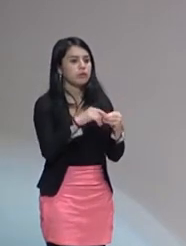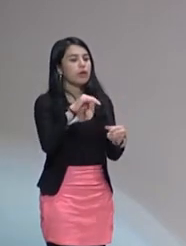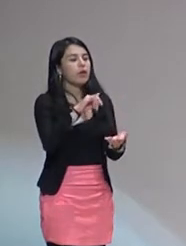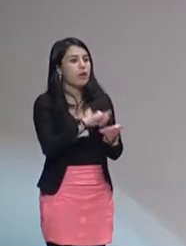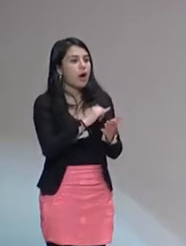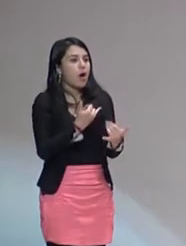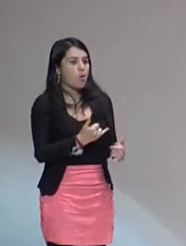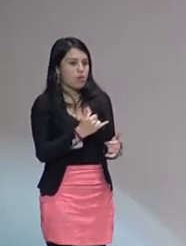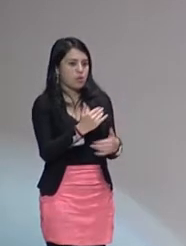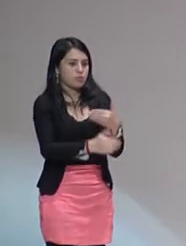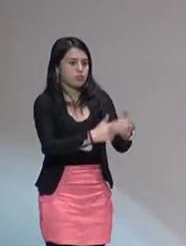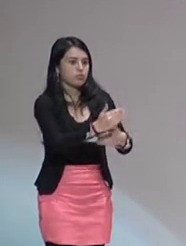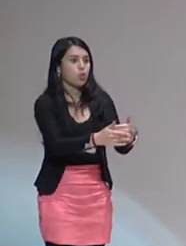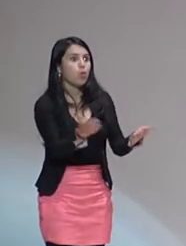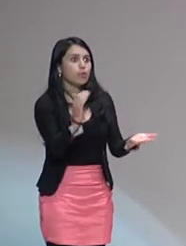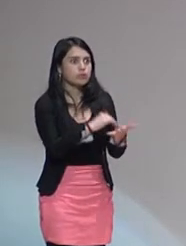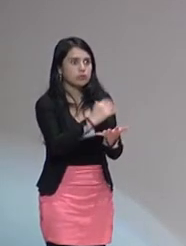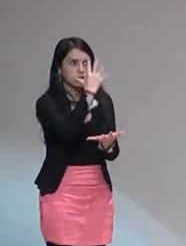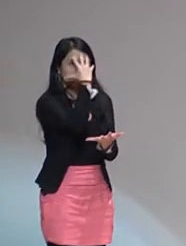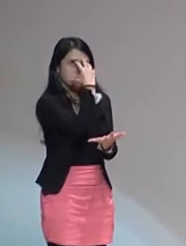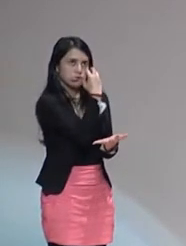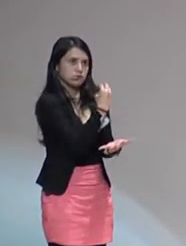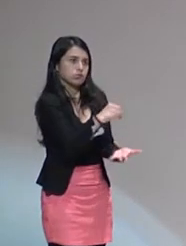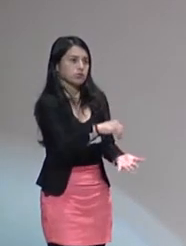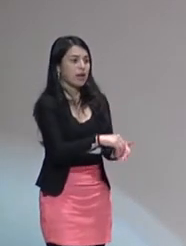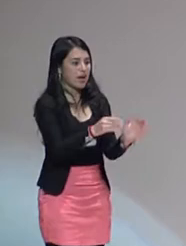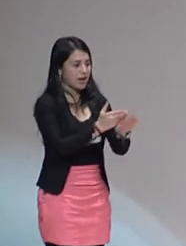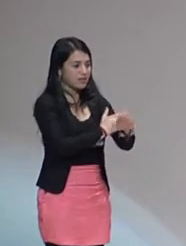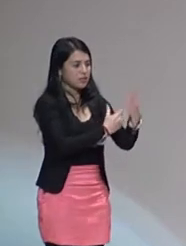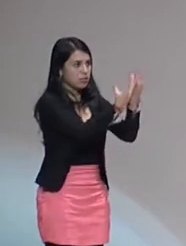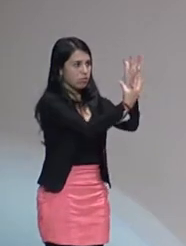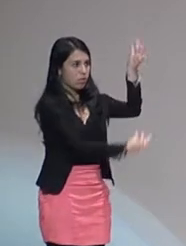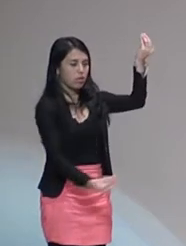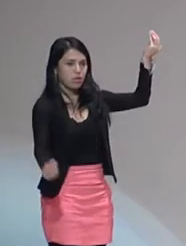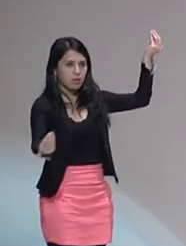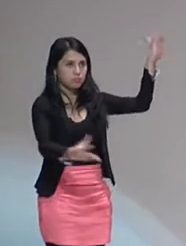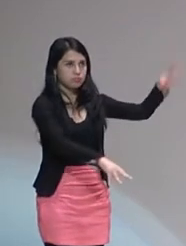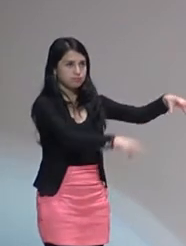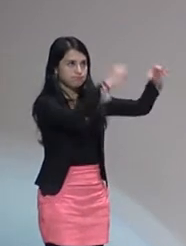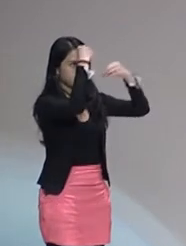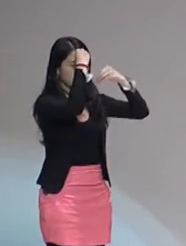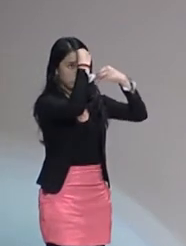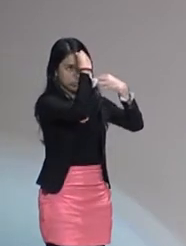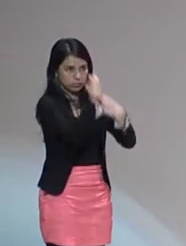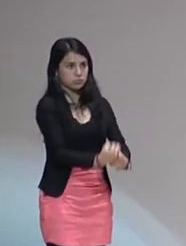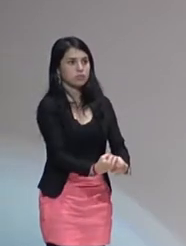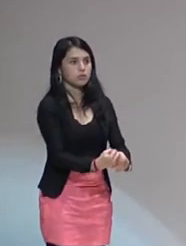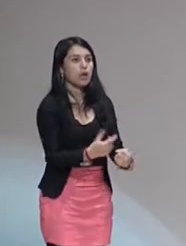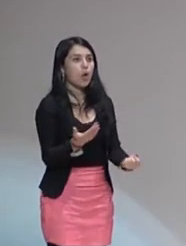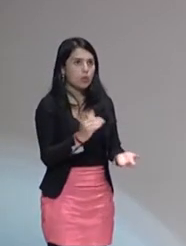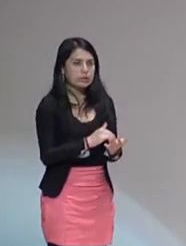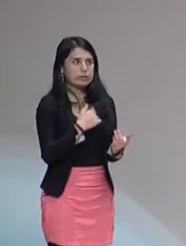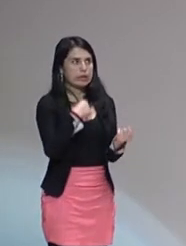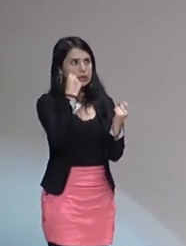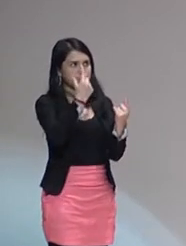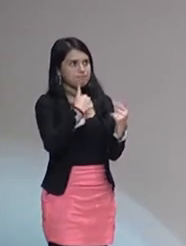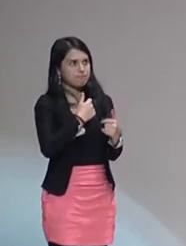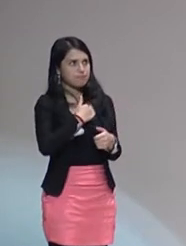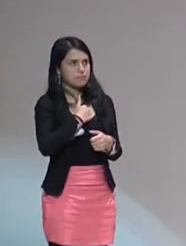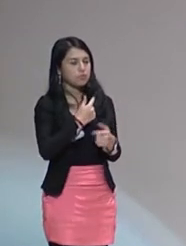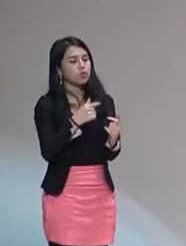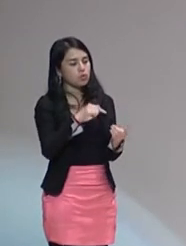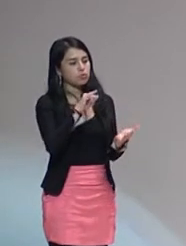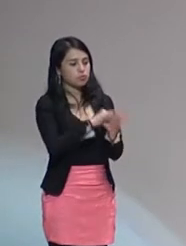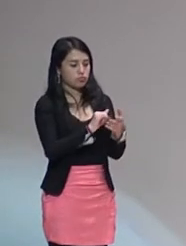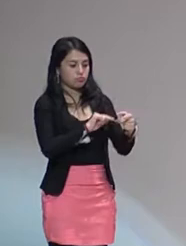proceso ahora de desaprender esas categorías para comenzar a reentendernos a nosotros mismos. Y en ese punto particular les